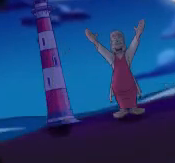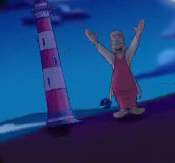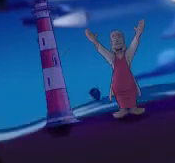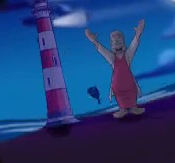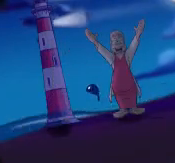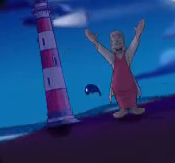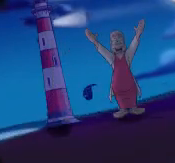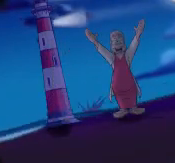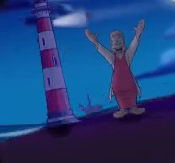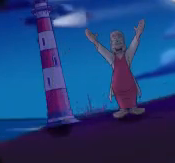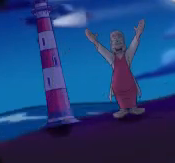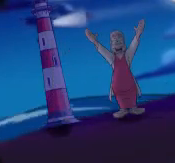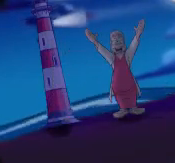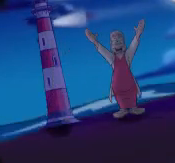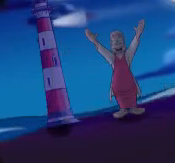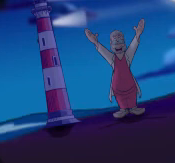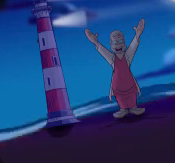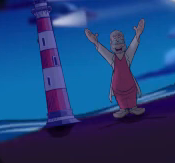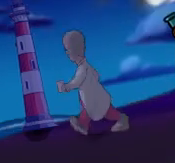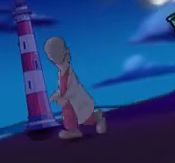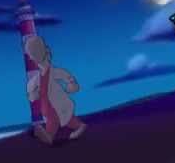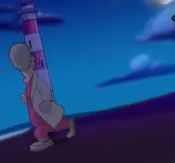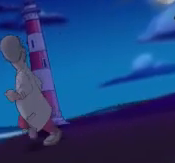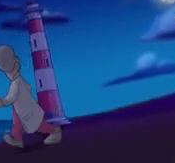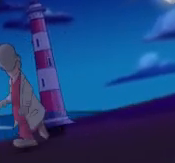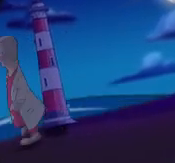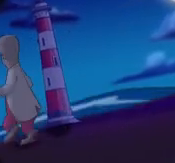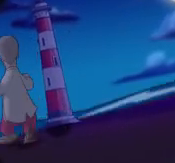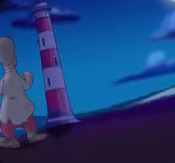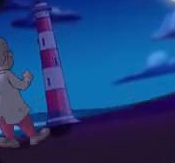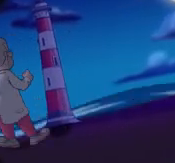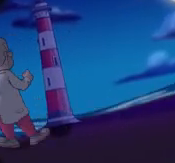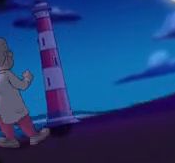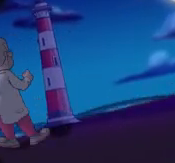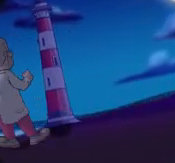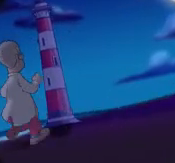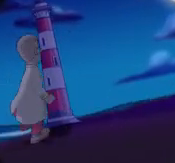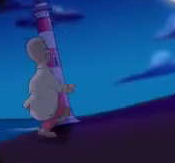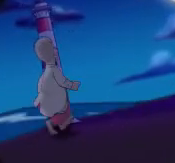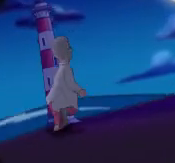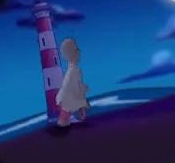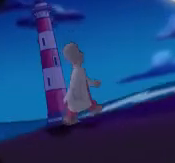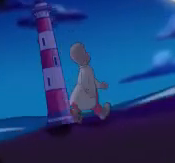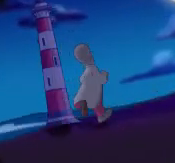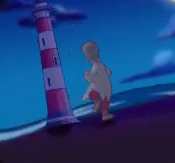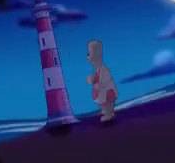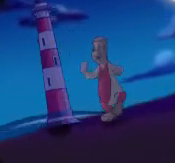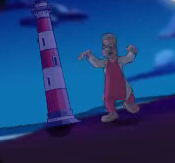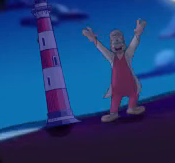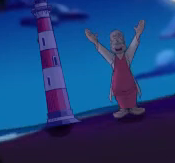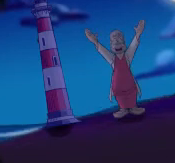de manos, la distancia de 2 metros. Así que lo que te recomendamos desde este programa humildemente es que